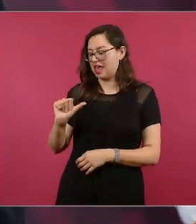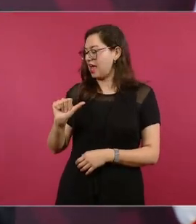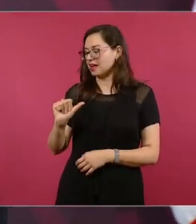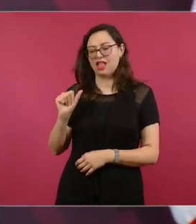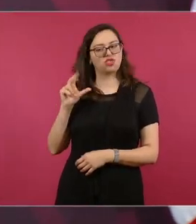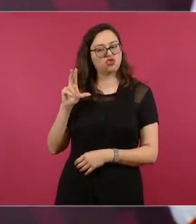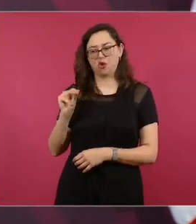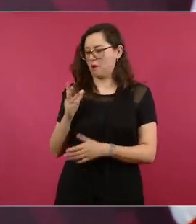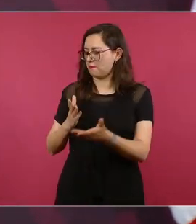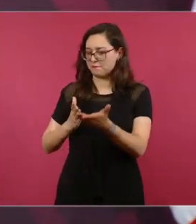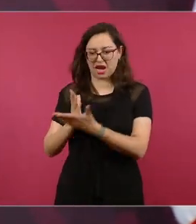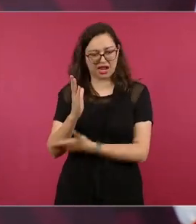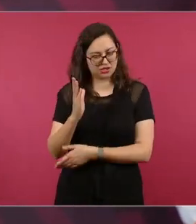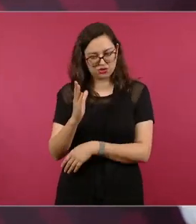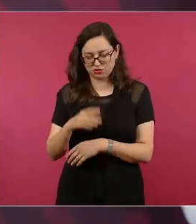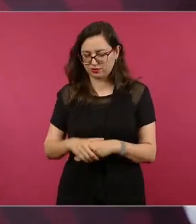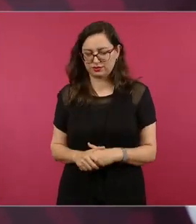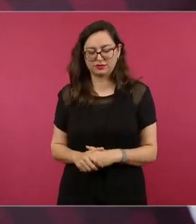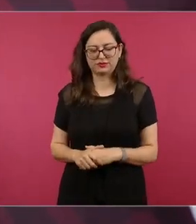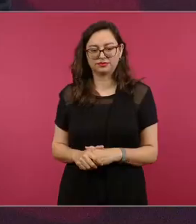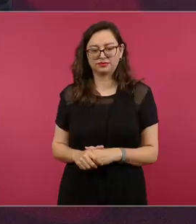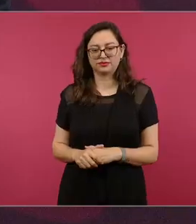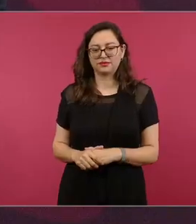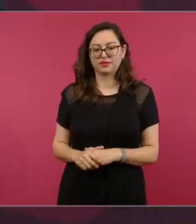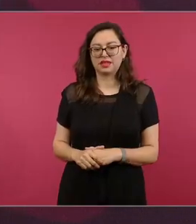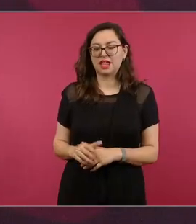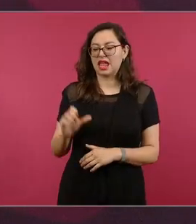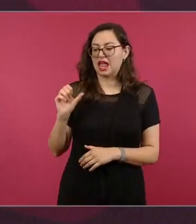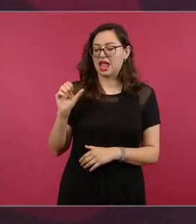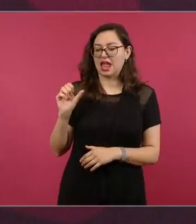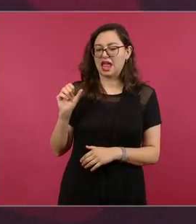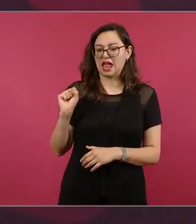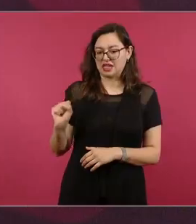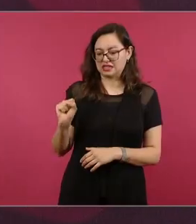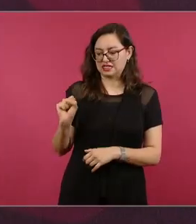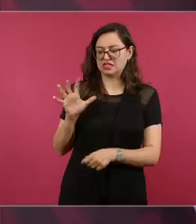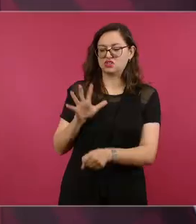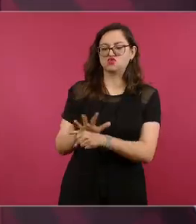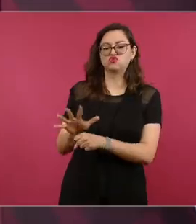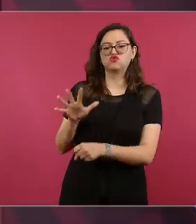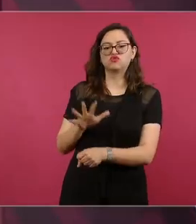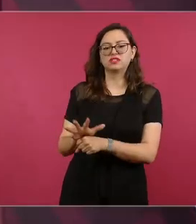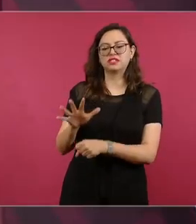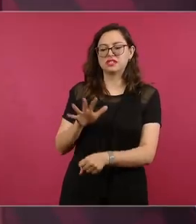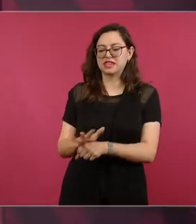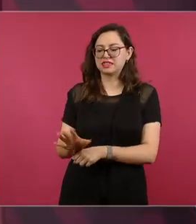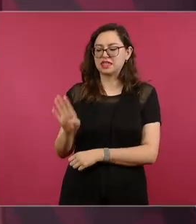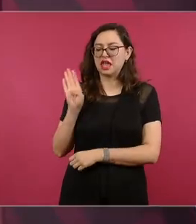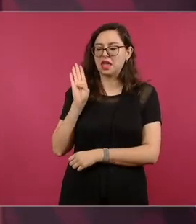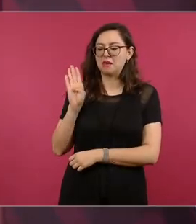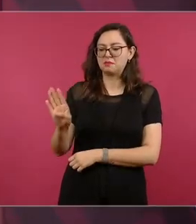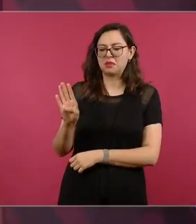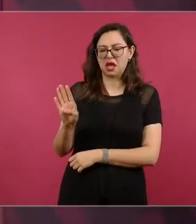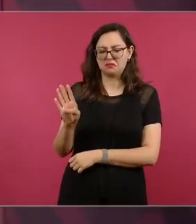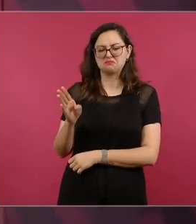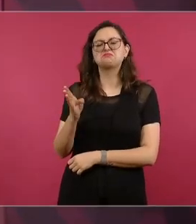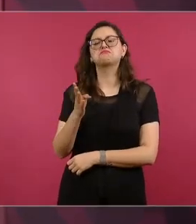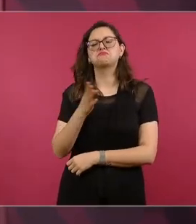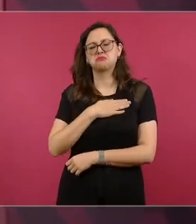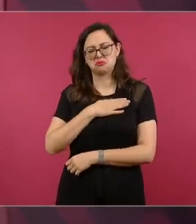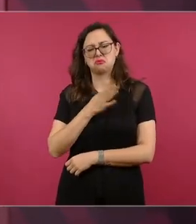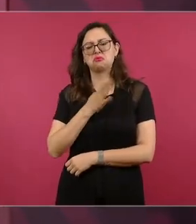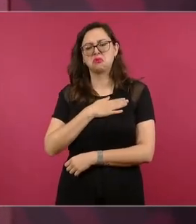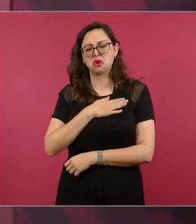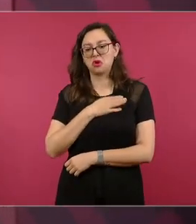acreditada S suficiente B buena y MB muy